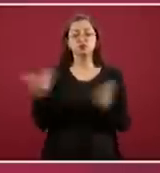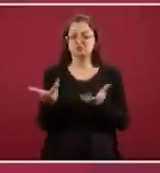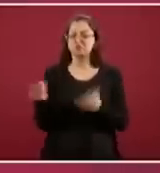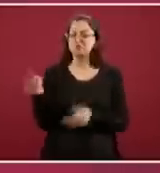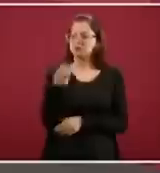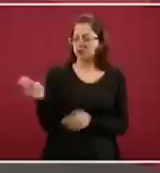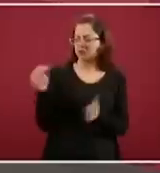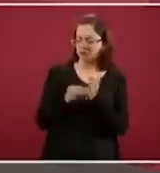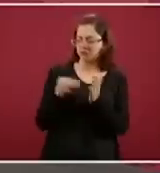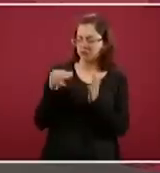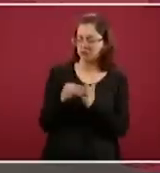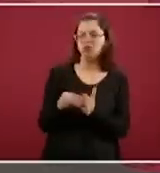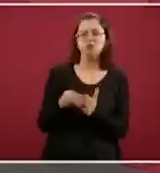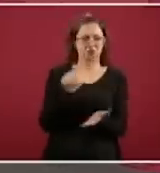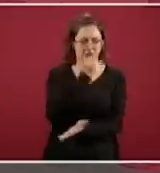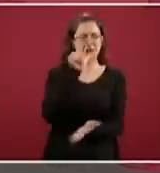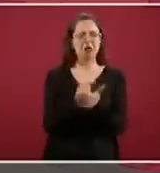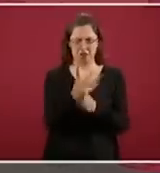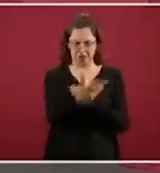los 300 por ley.